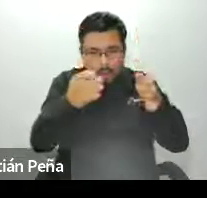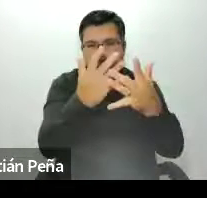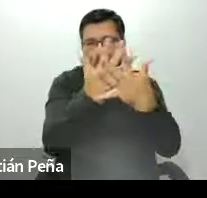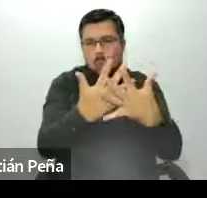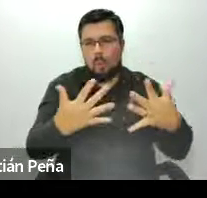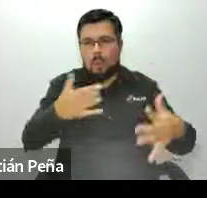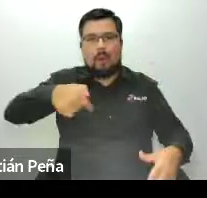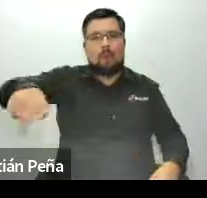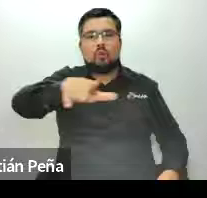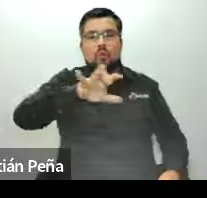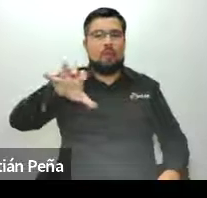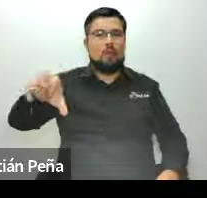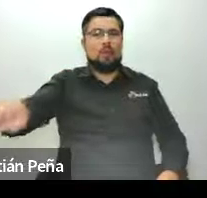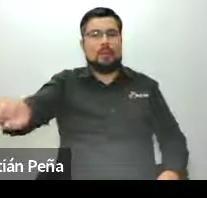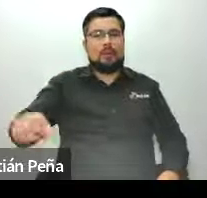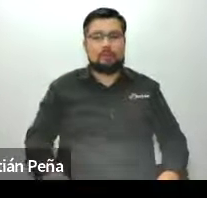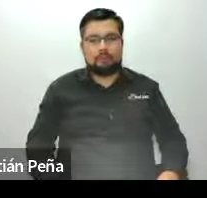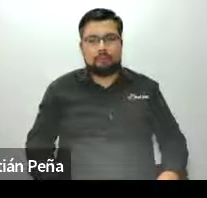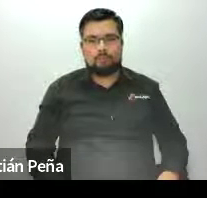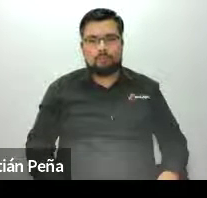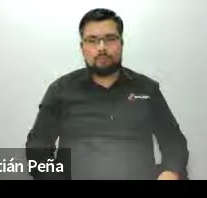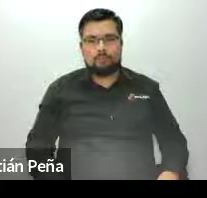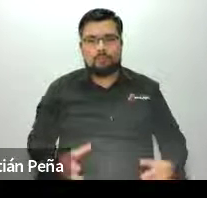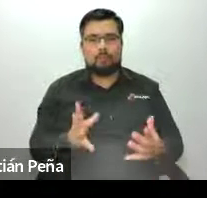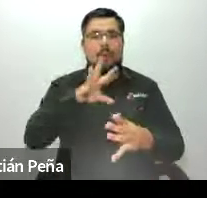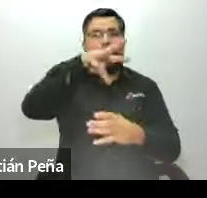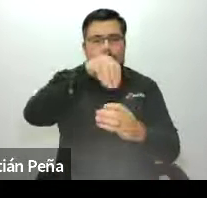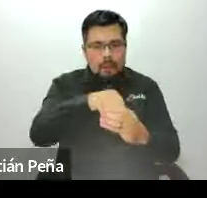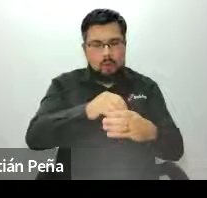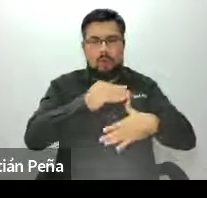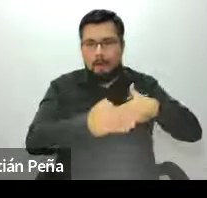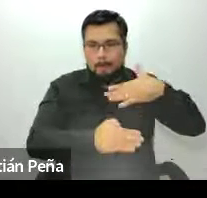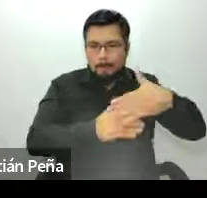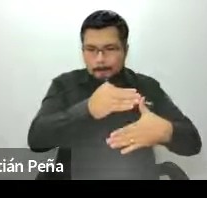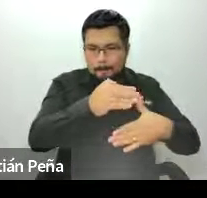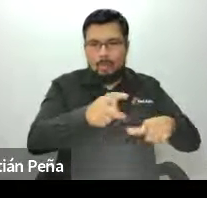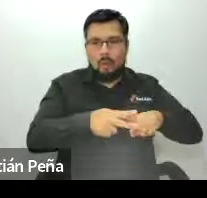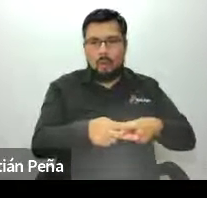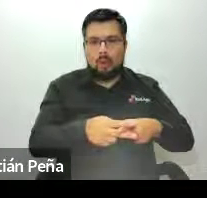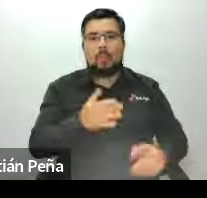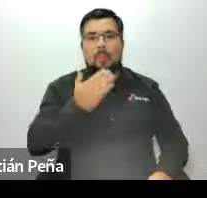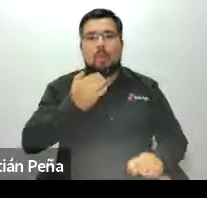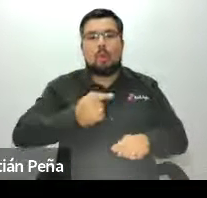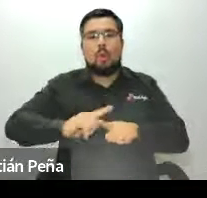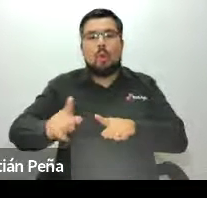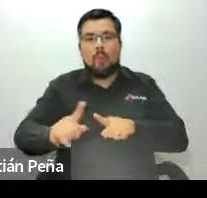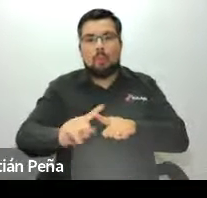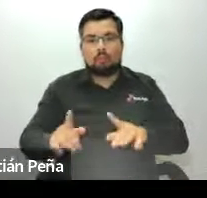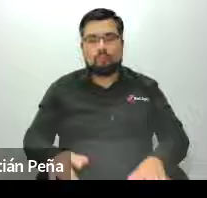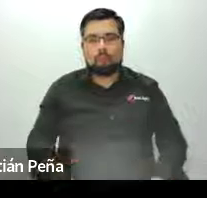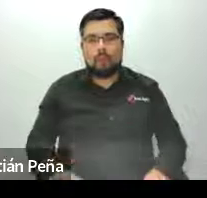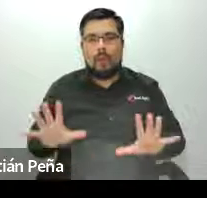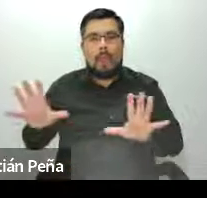abordar en las progresiones. Y también teníamos equipos por asignatura. Para cada una de las